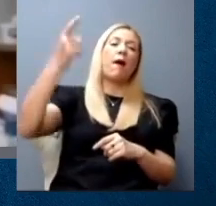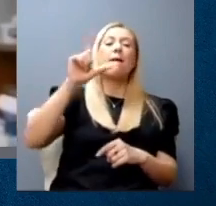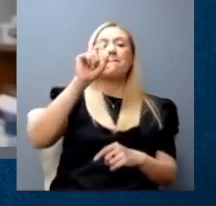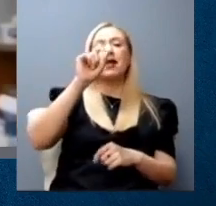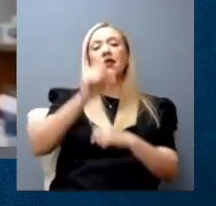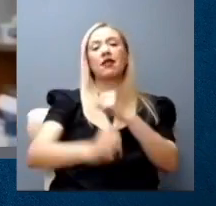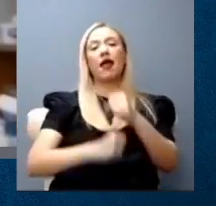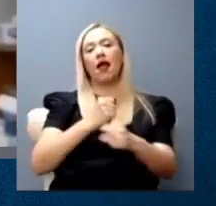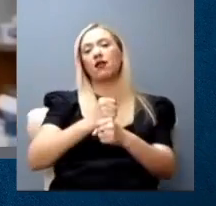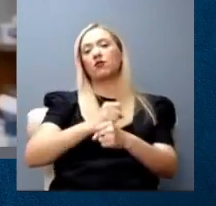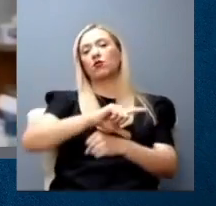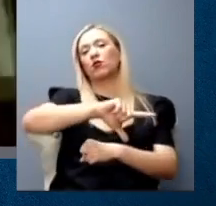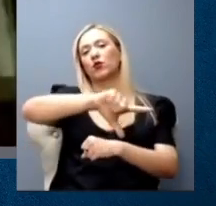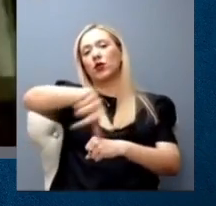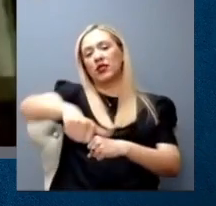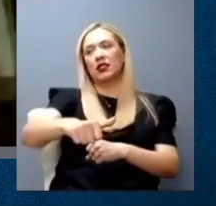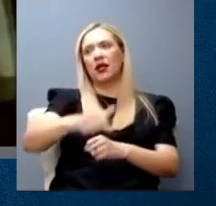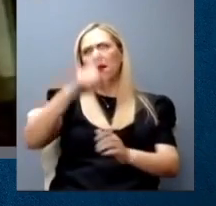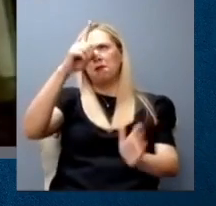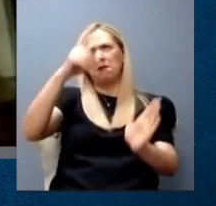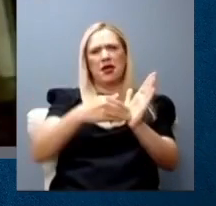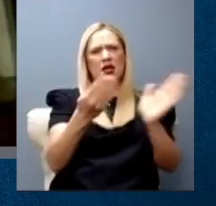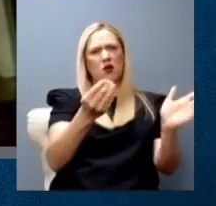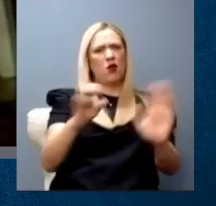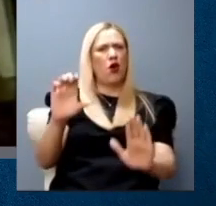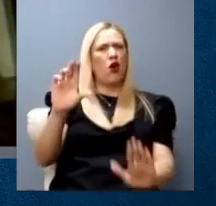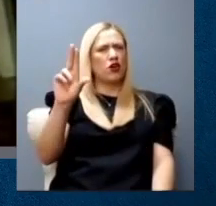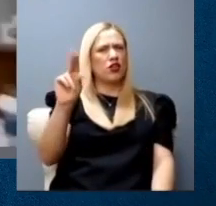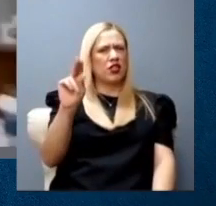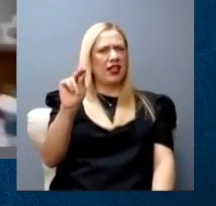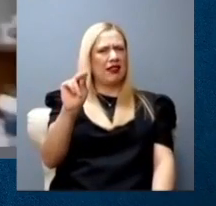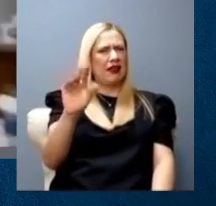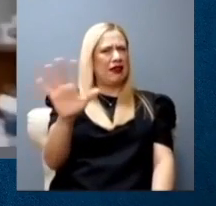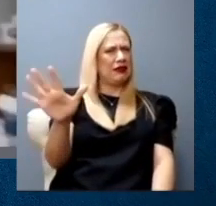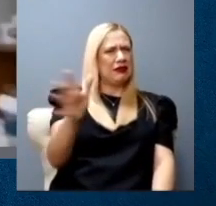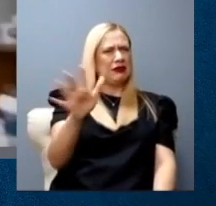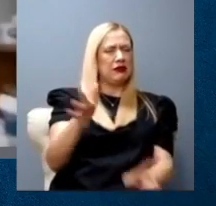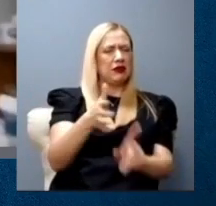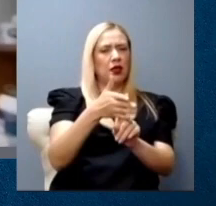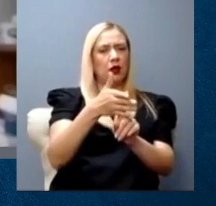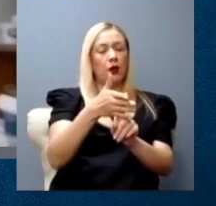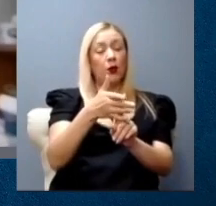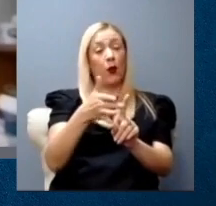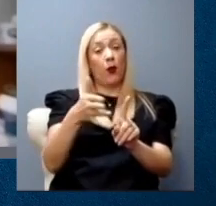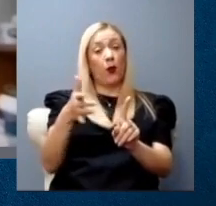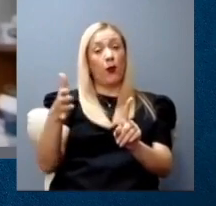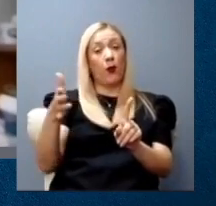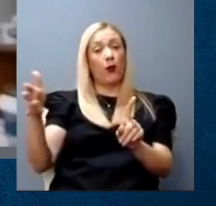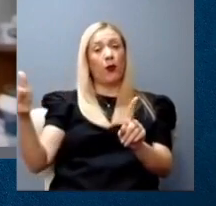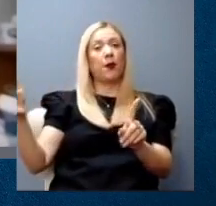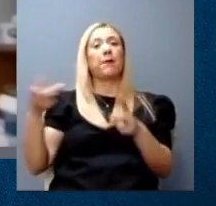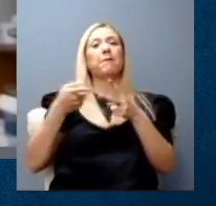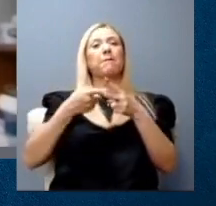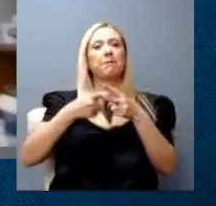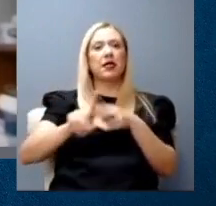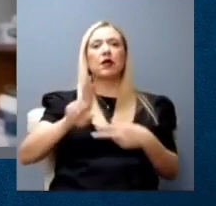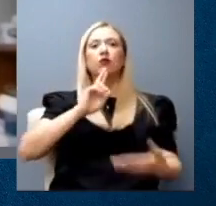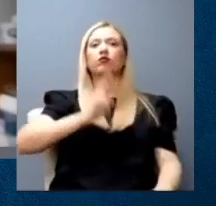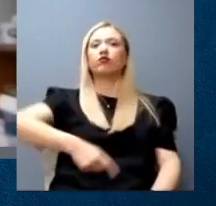décadas después, ¿no? Recién en los 80s, pero que a partir de ahí vamos a tener una